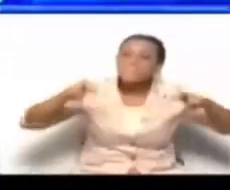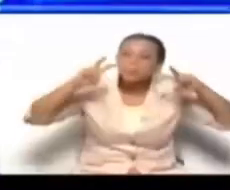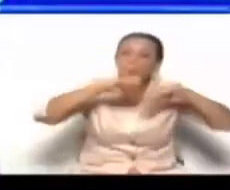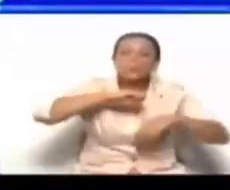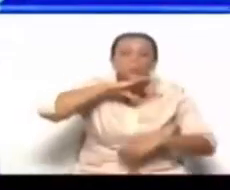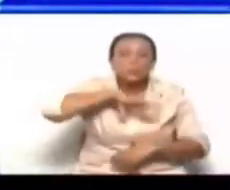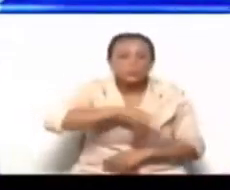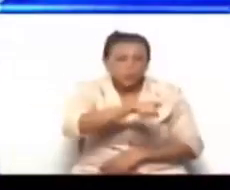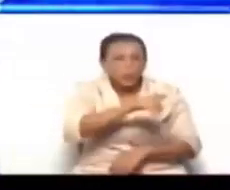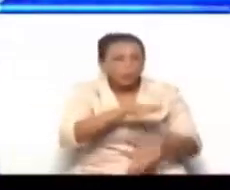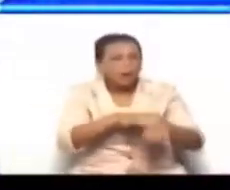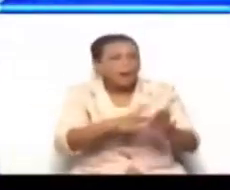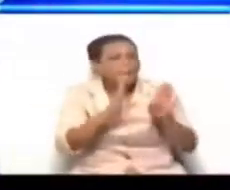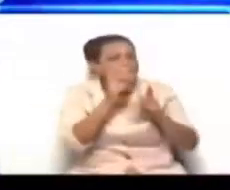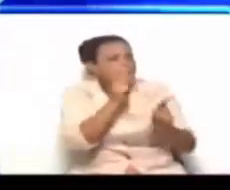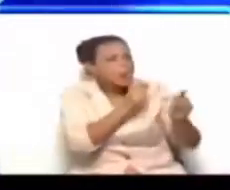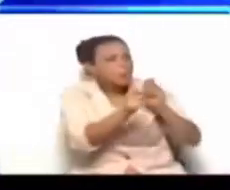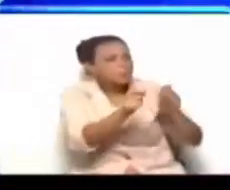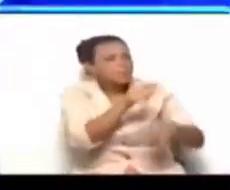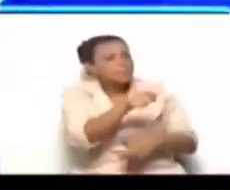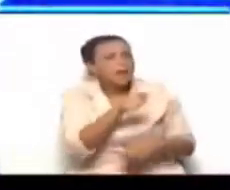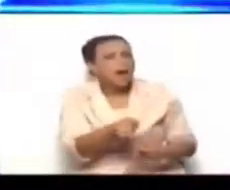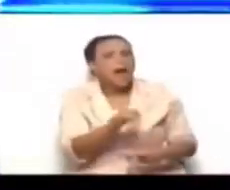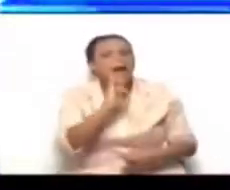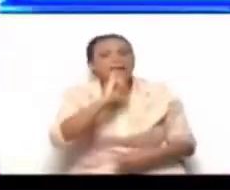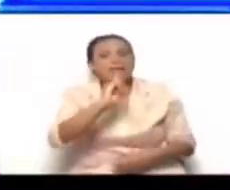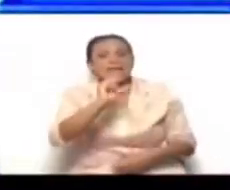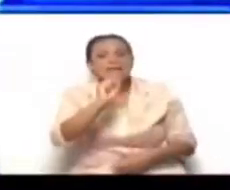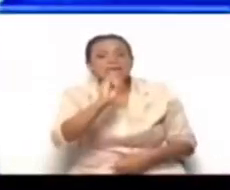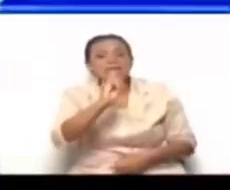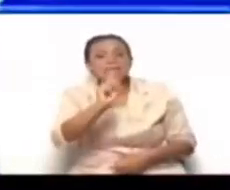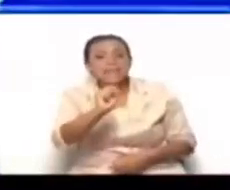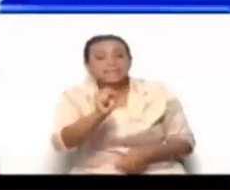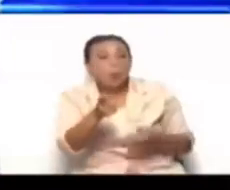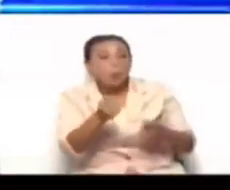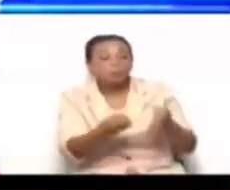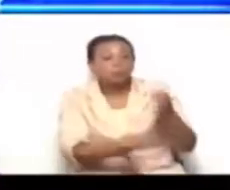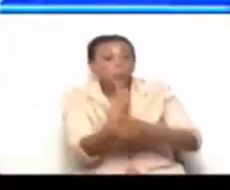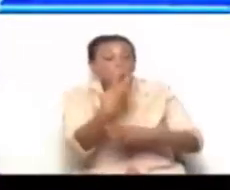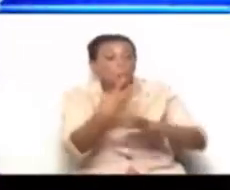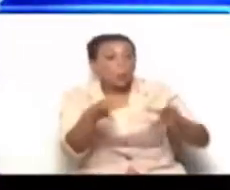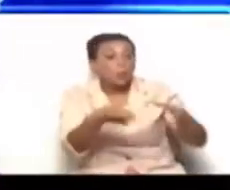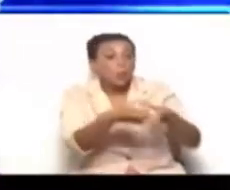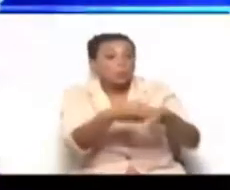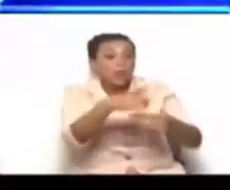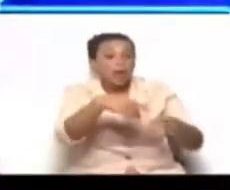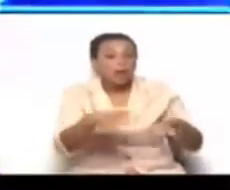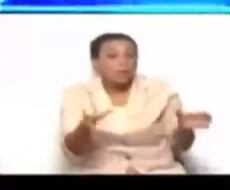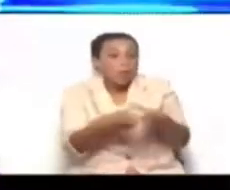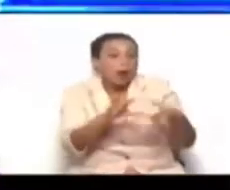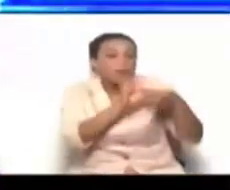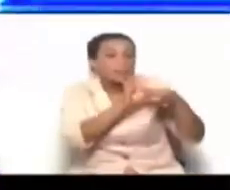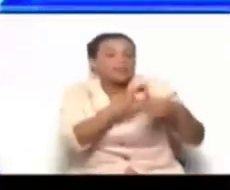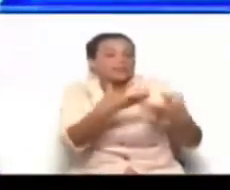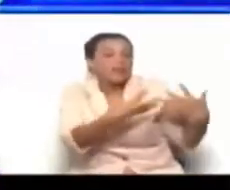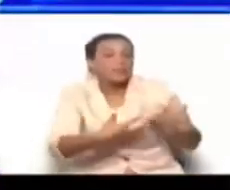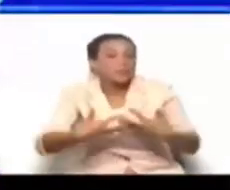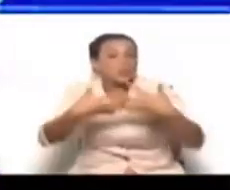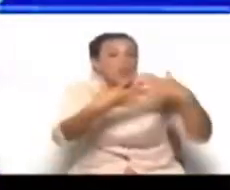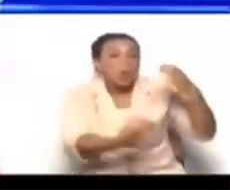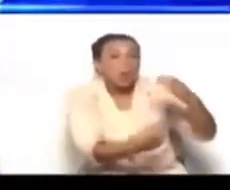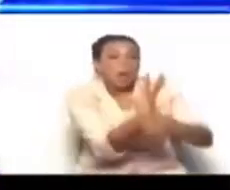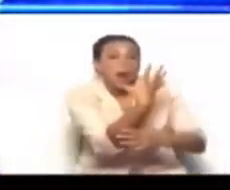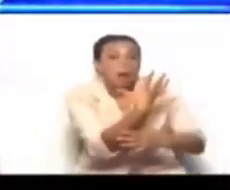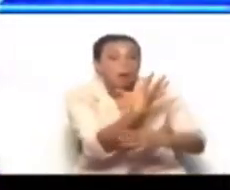historia, ese ISIS es un constructo de Estados Unidos, que lo construyeron